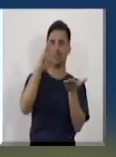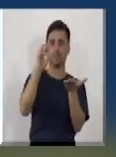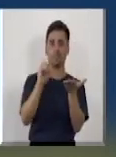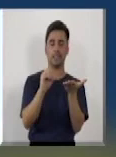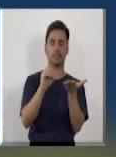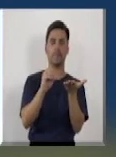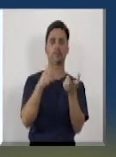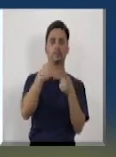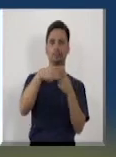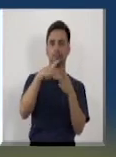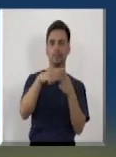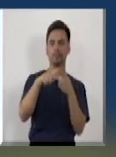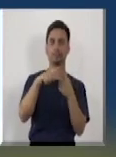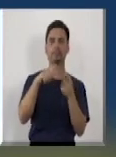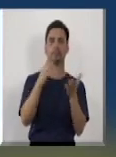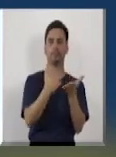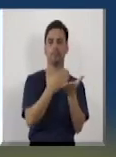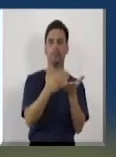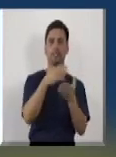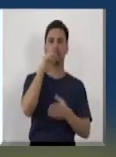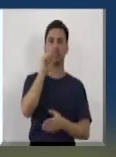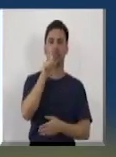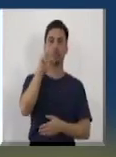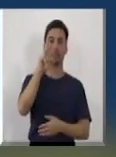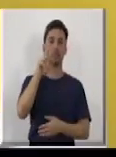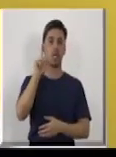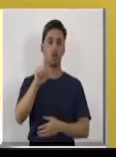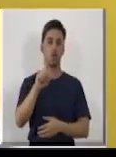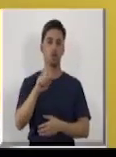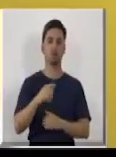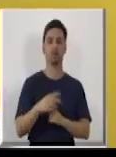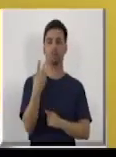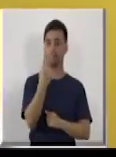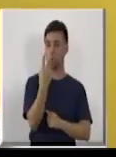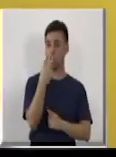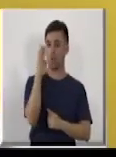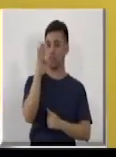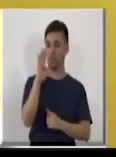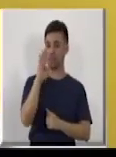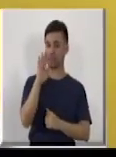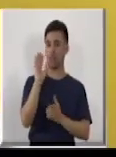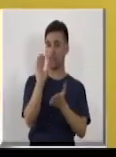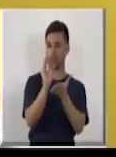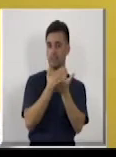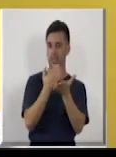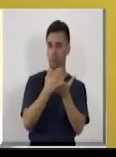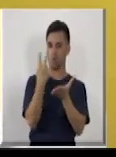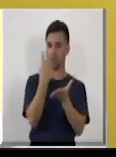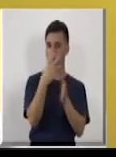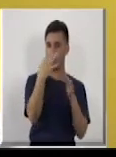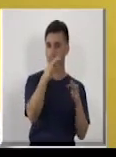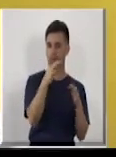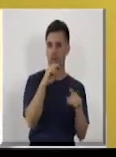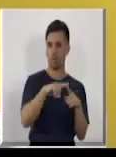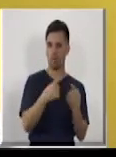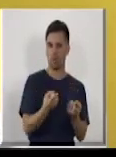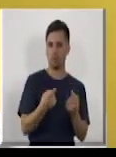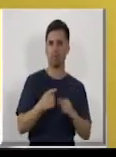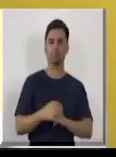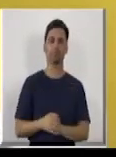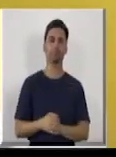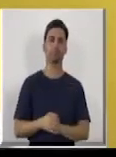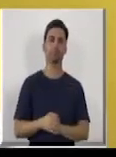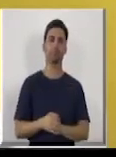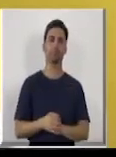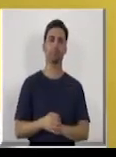131. ¿Por qué estamos haciendo referencia a dos páginas? Estamos haciendo referencia a dos páginas porque en la primera parte,